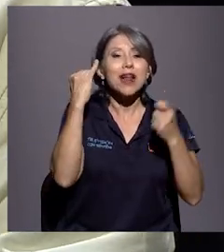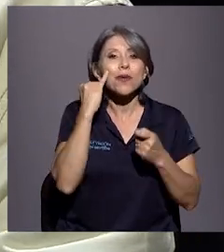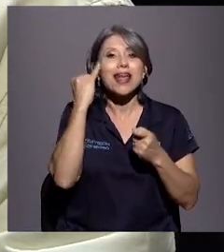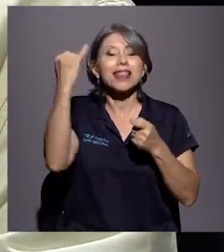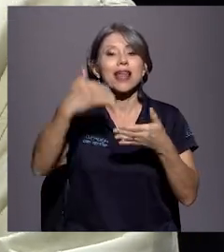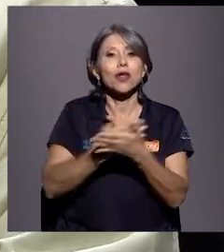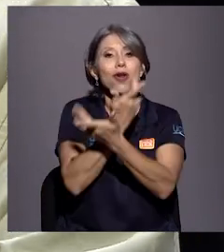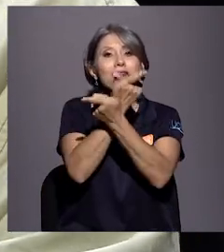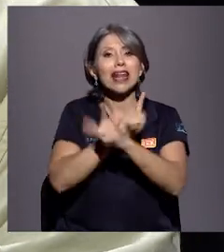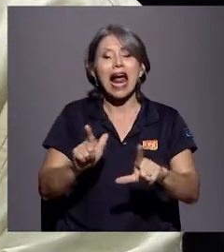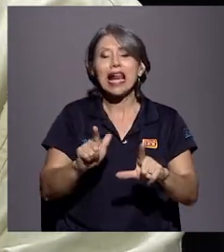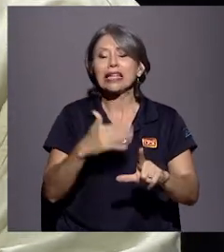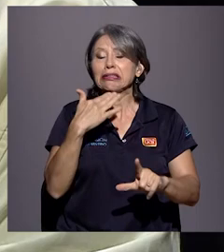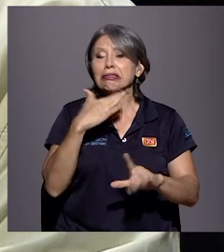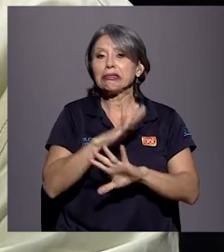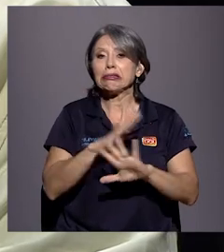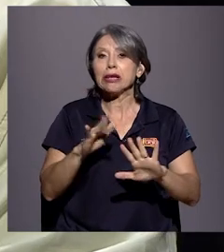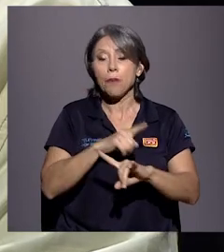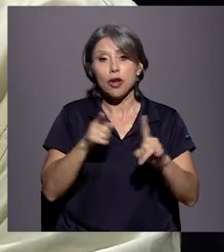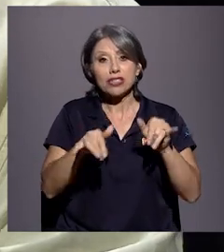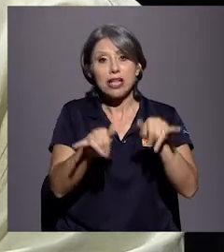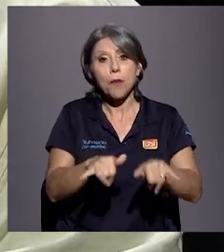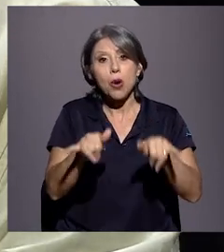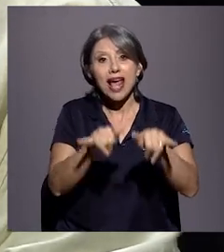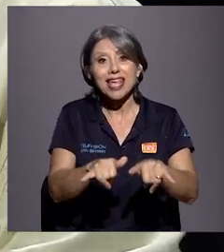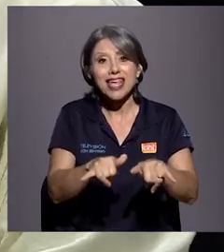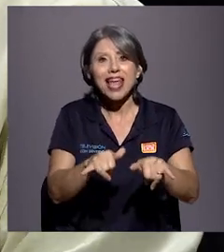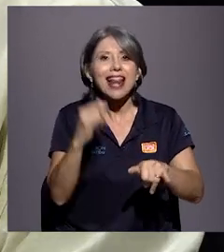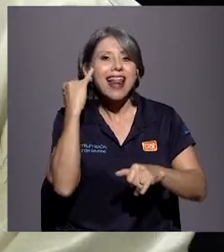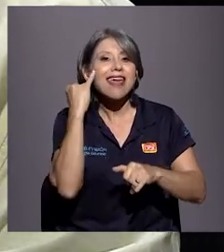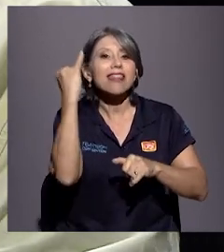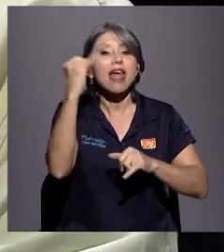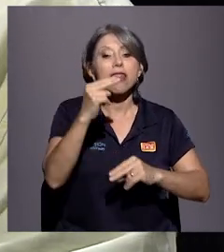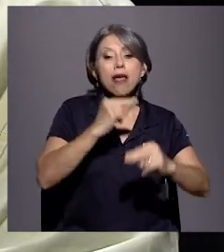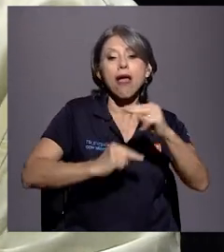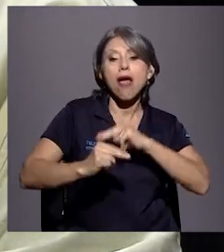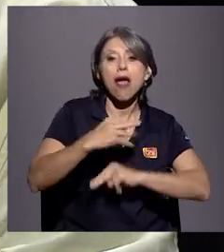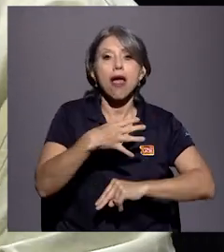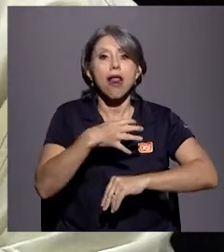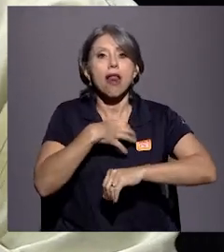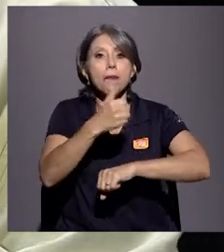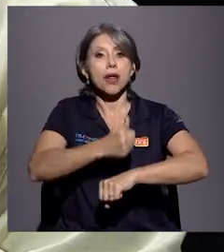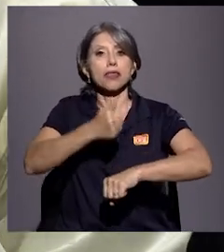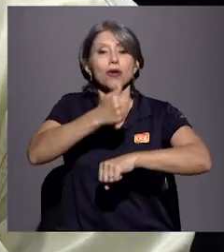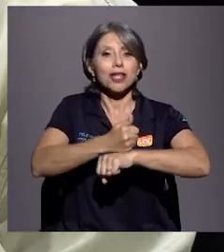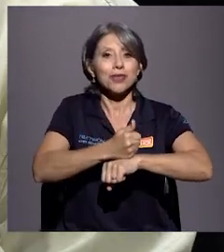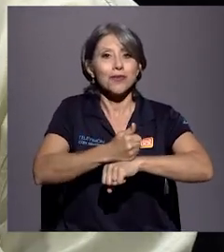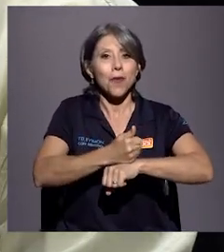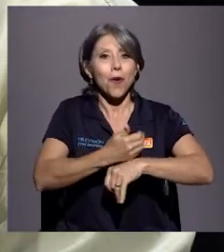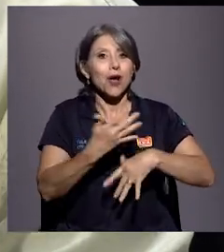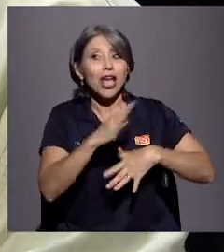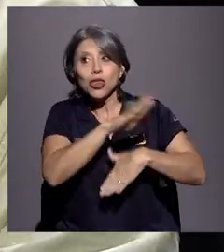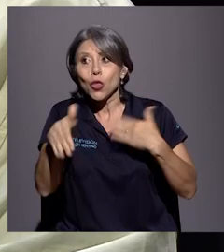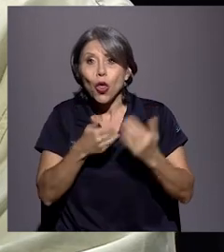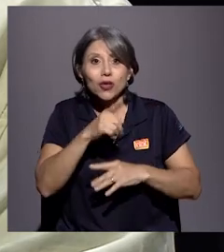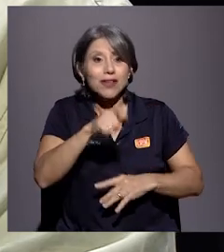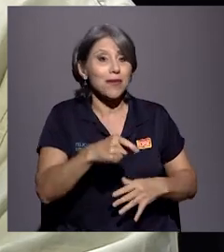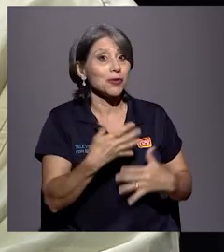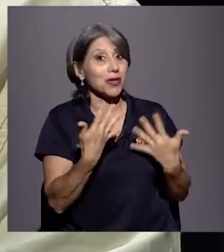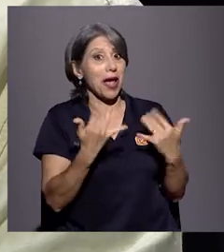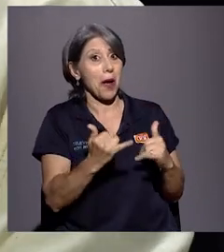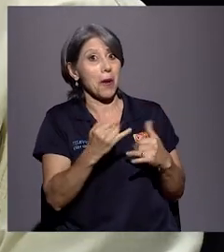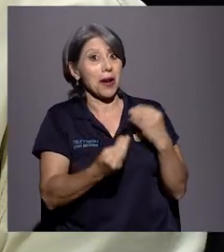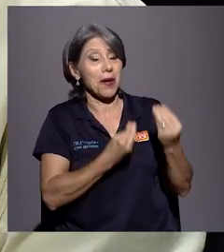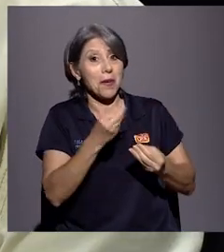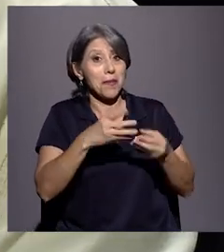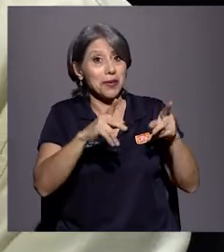muy nefasta, pero que está por ahí, que es la idea del emprendedorismo, que todos tenemos que ser emprendedores. Voy justamente con eso ahora. ¿No? Y eso